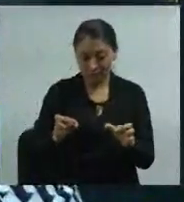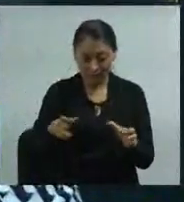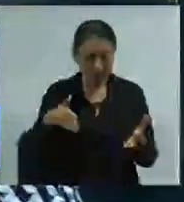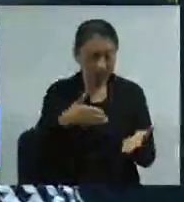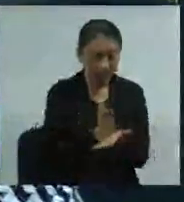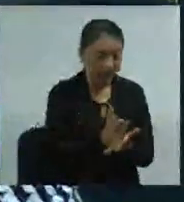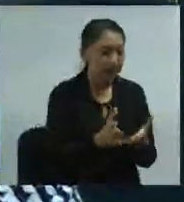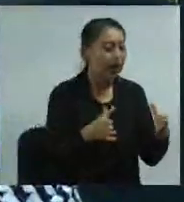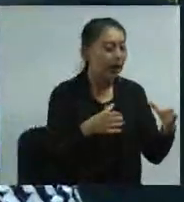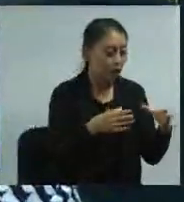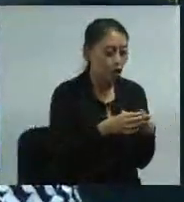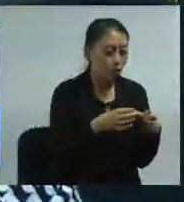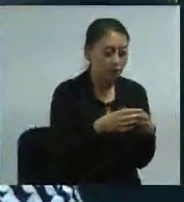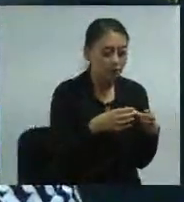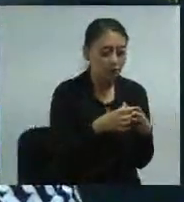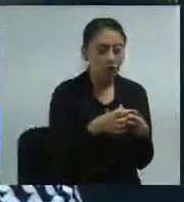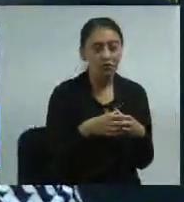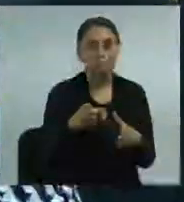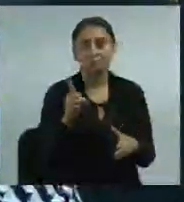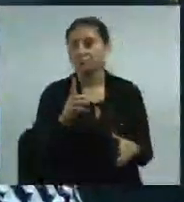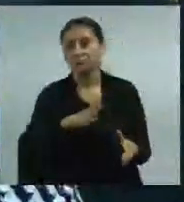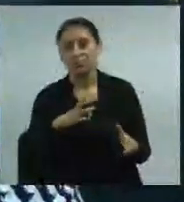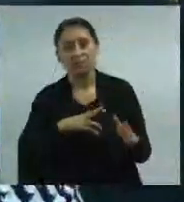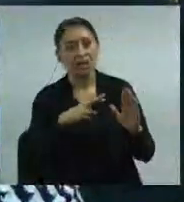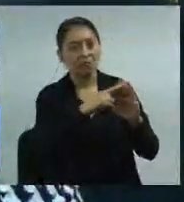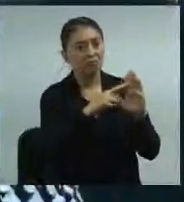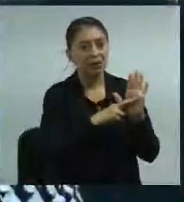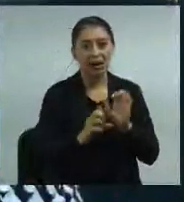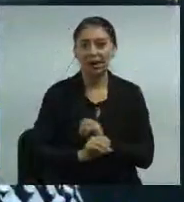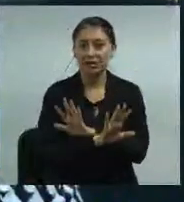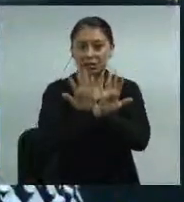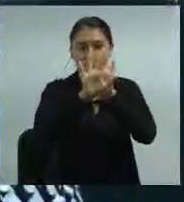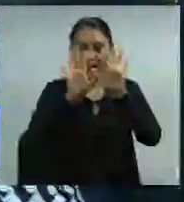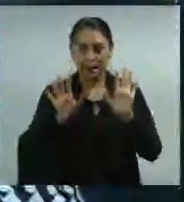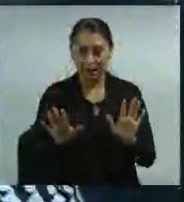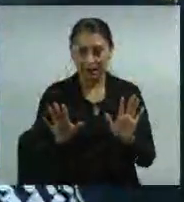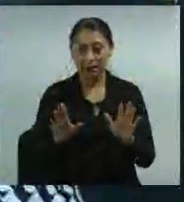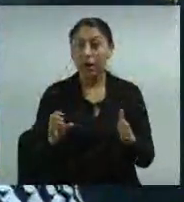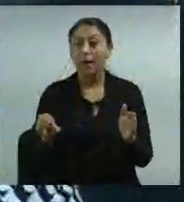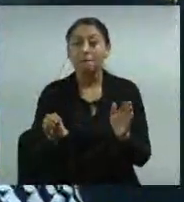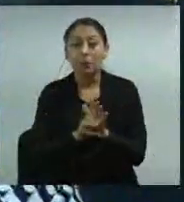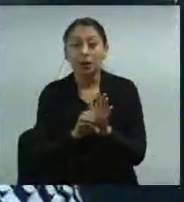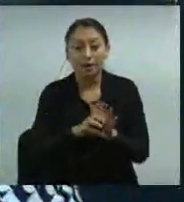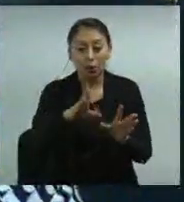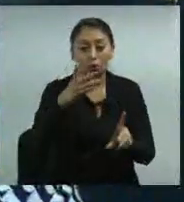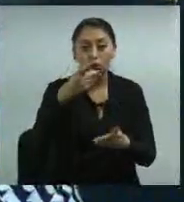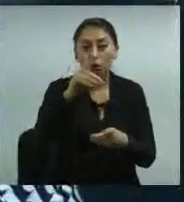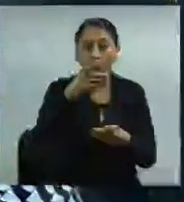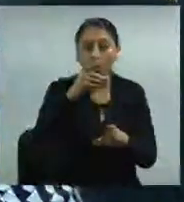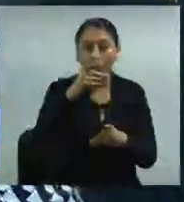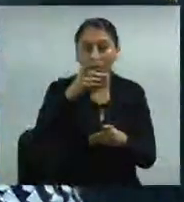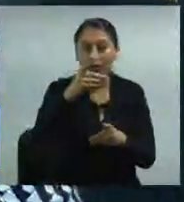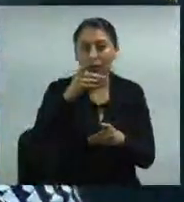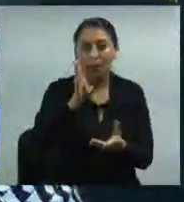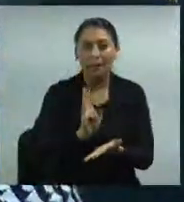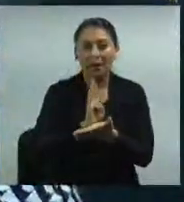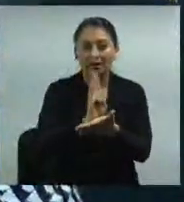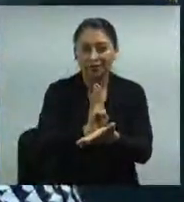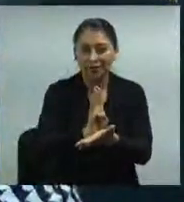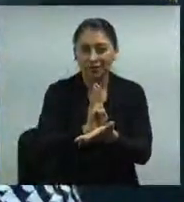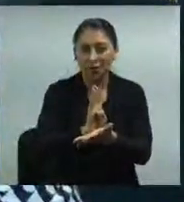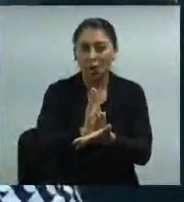comisiones y que no hay reglas claras del juego. Con esta tabla no se le está favoreciendo a ninguno, sino que se está tratando de